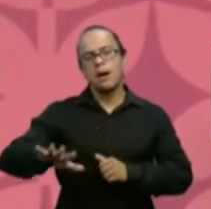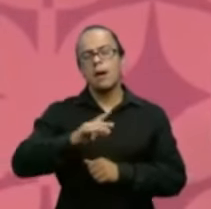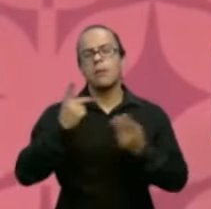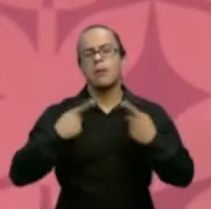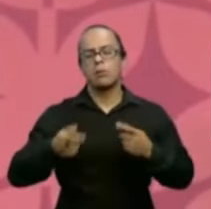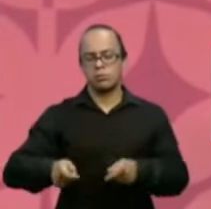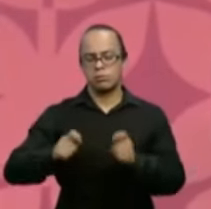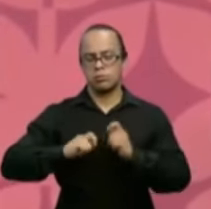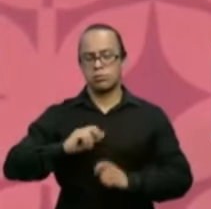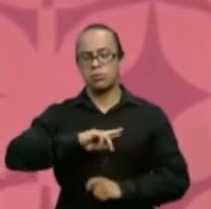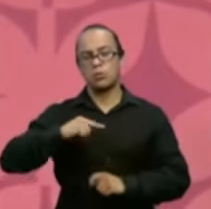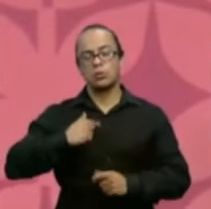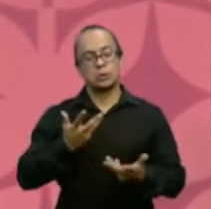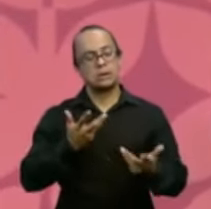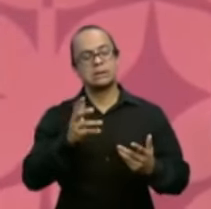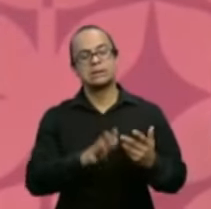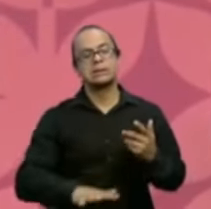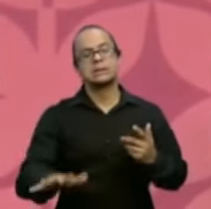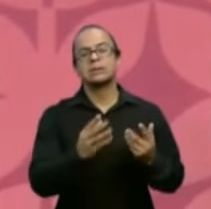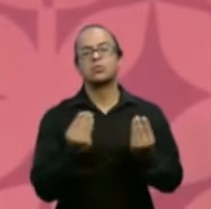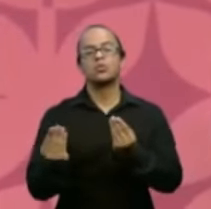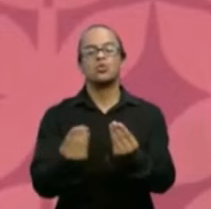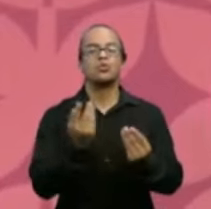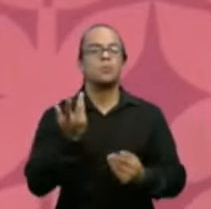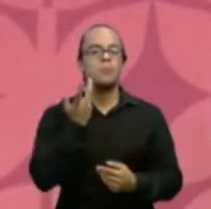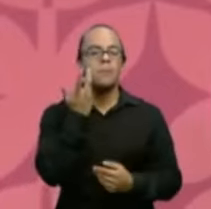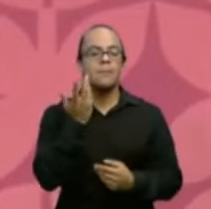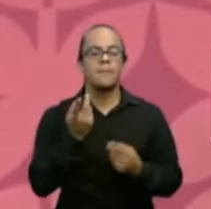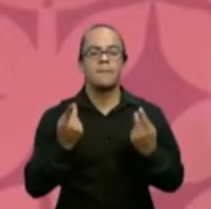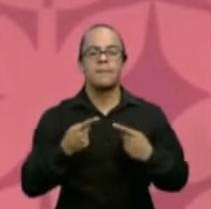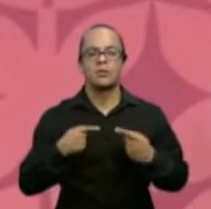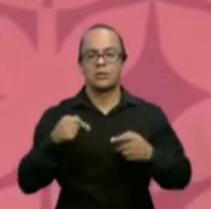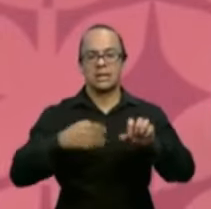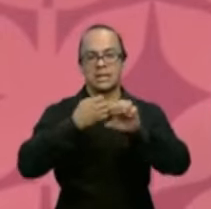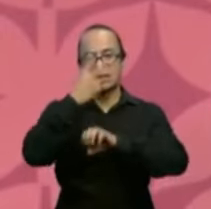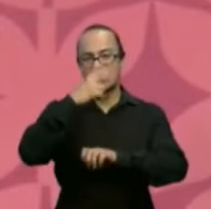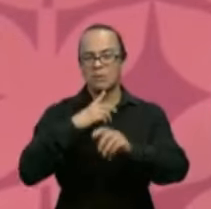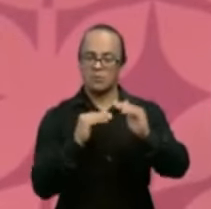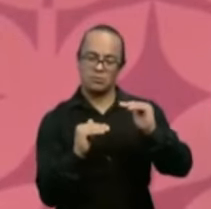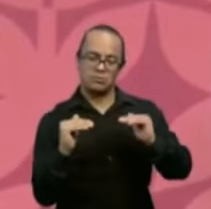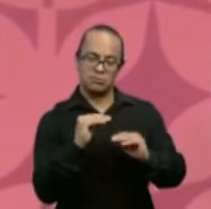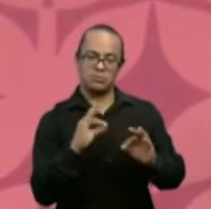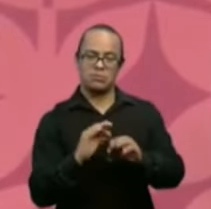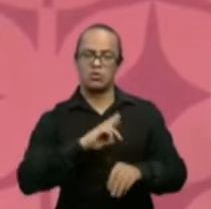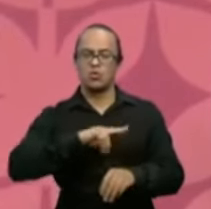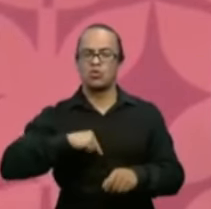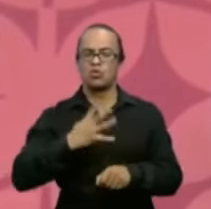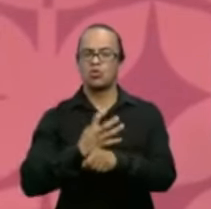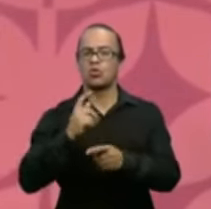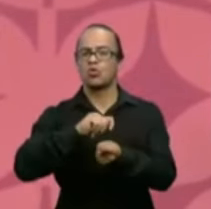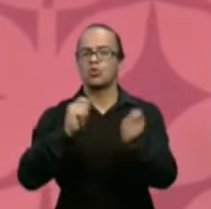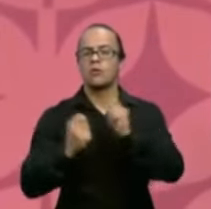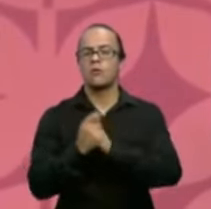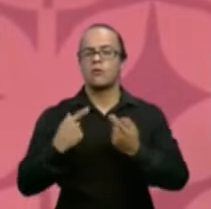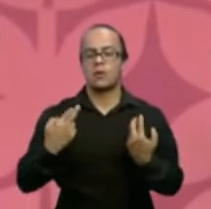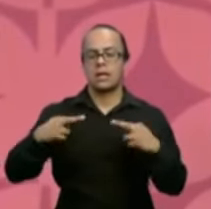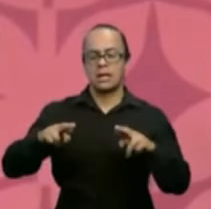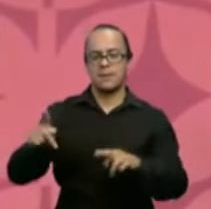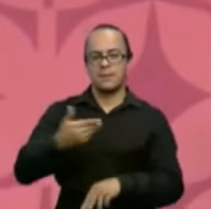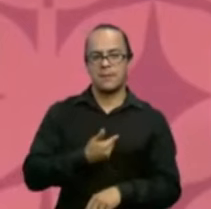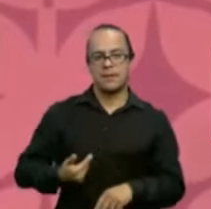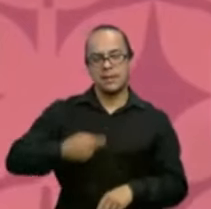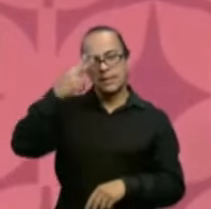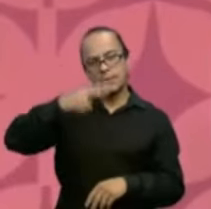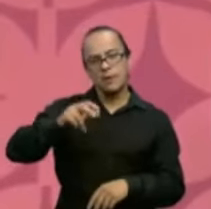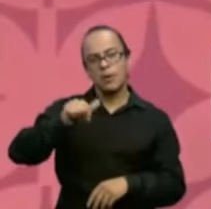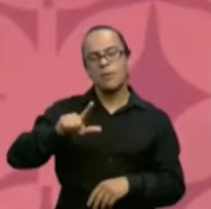de la esperanza de millones de mexiquenses. La cuarta transformación, encabezada por el presidente Andrés Manuel López